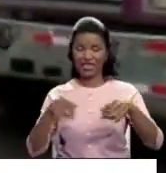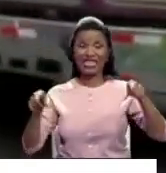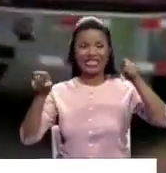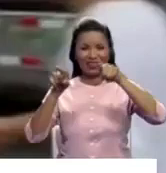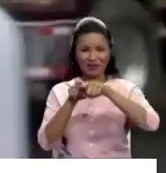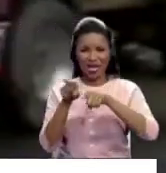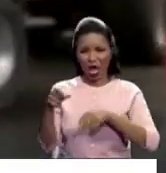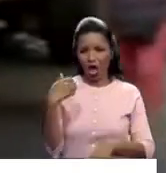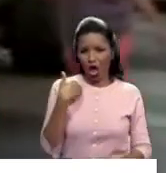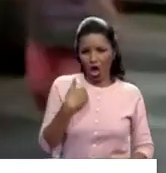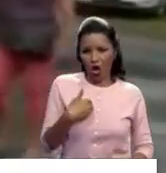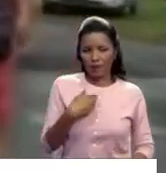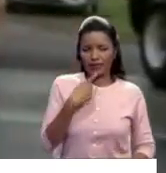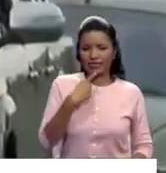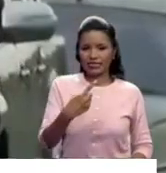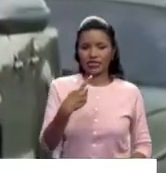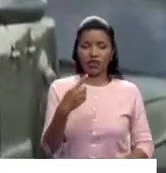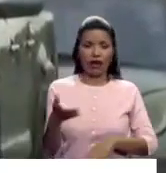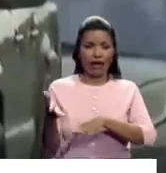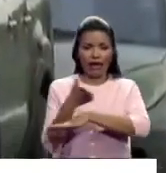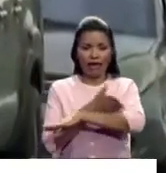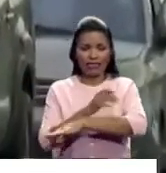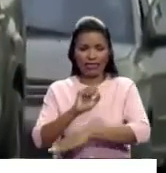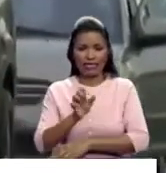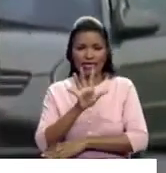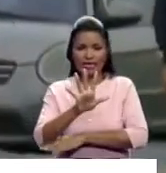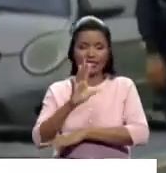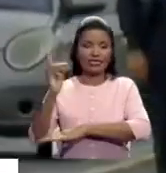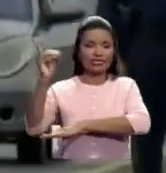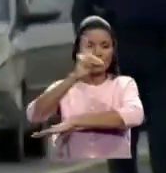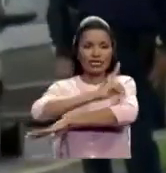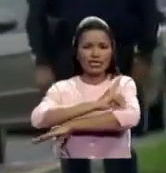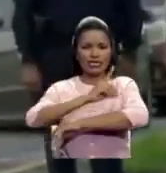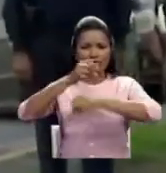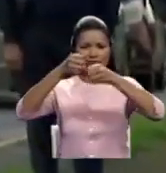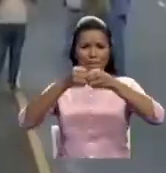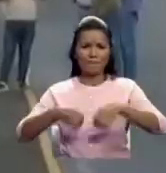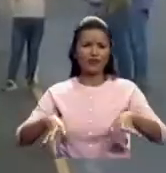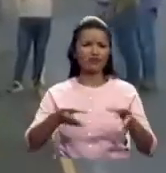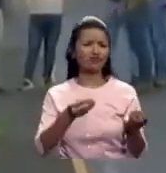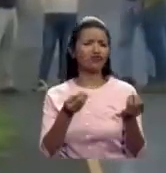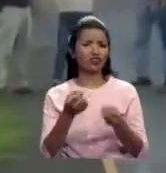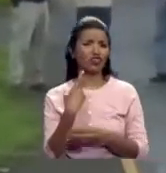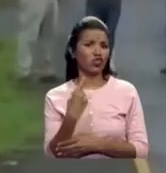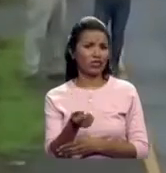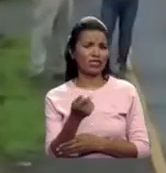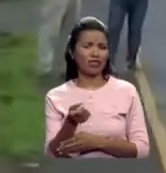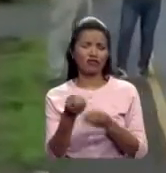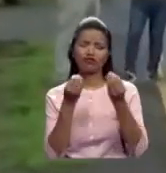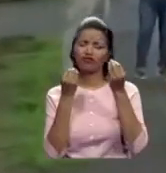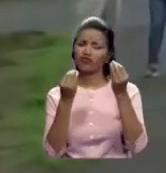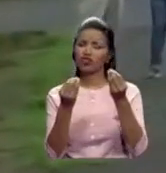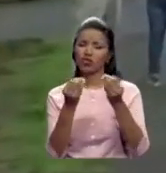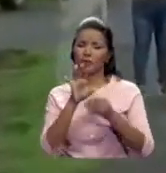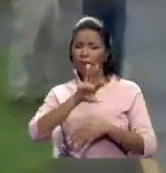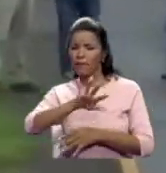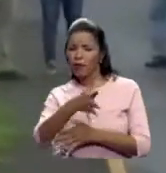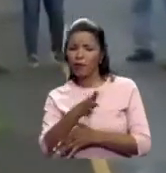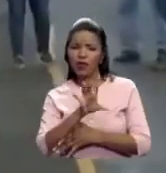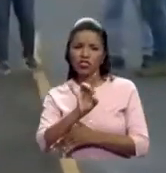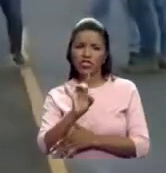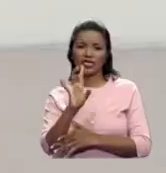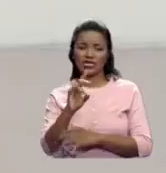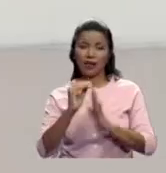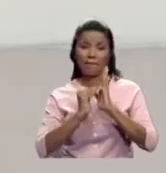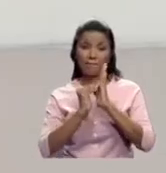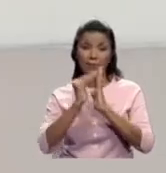ha señalado que en estos últimos 15 días las pérdidas para el sector industrial ya se traducen en unos 87